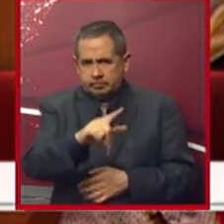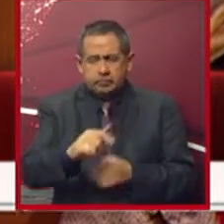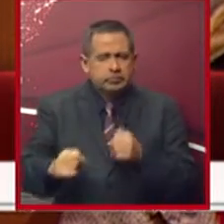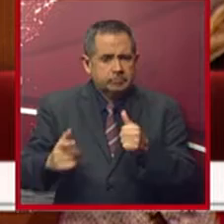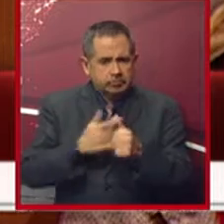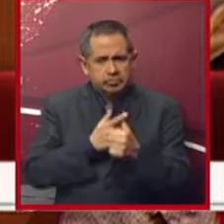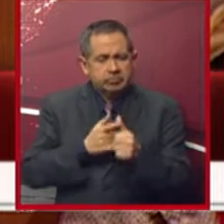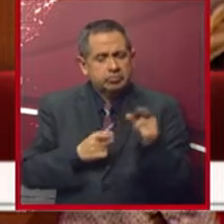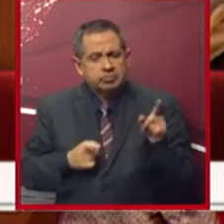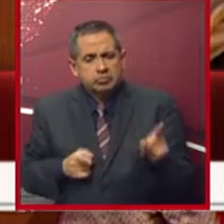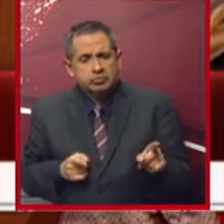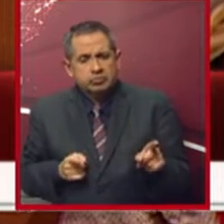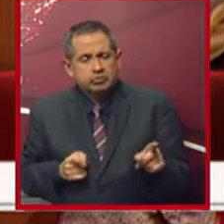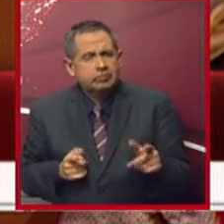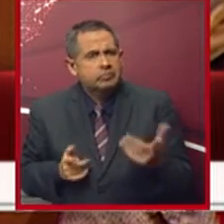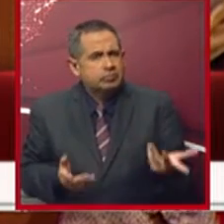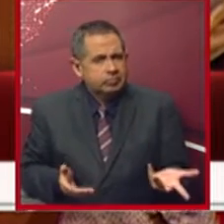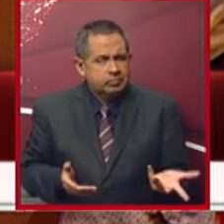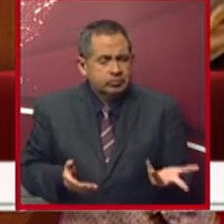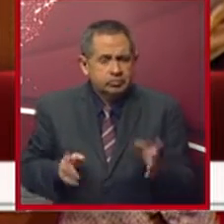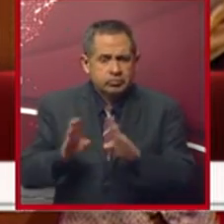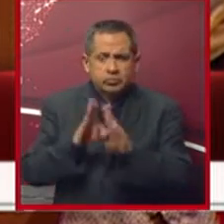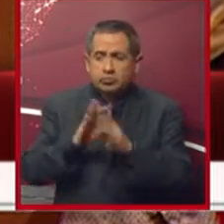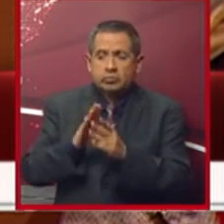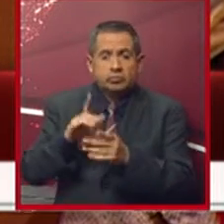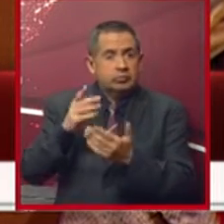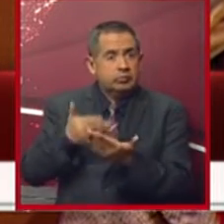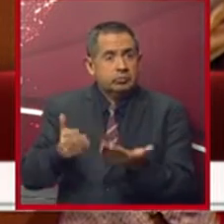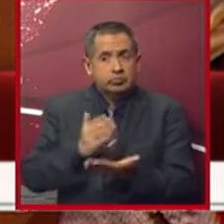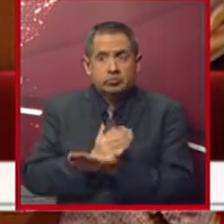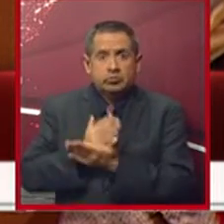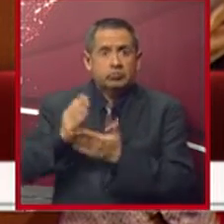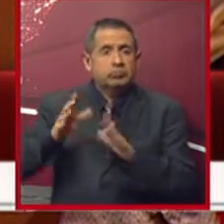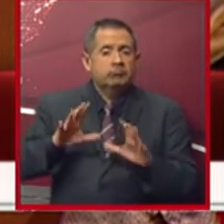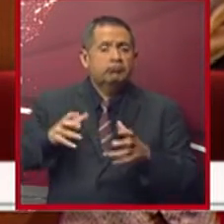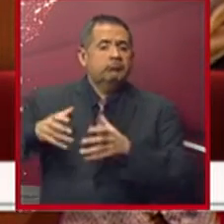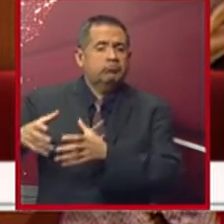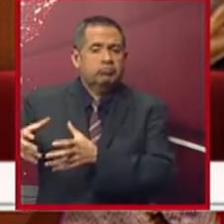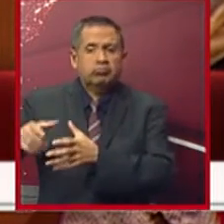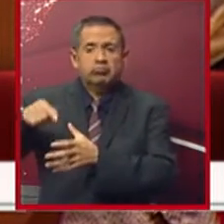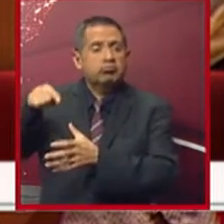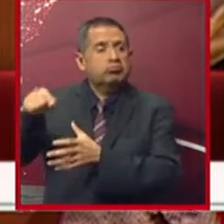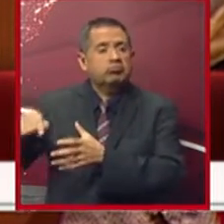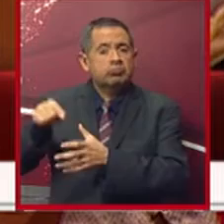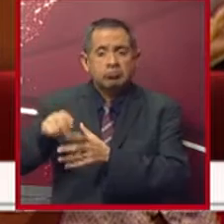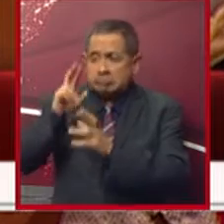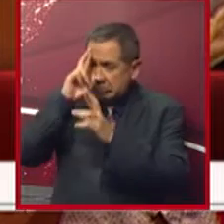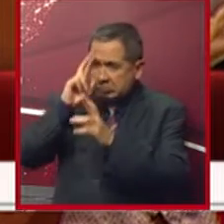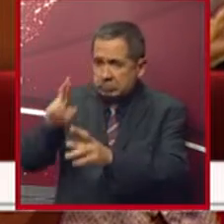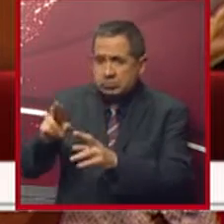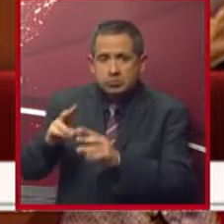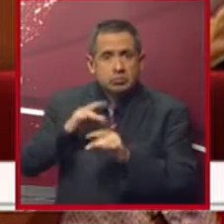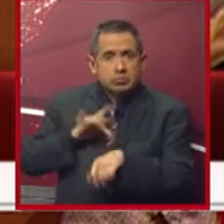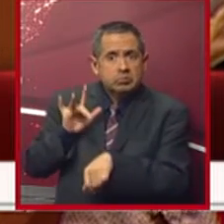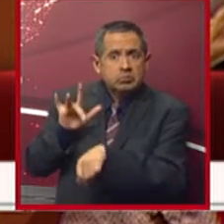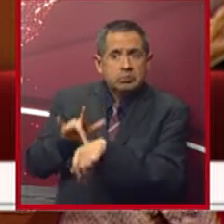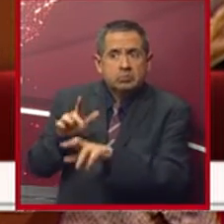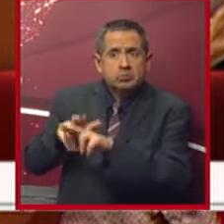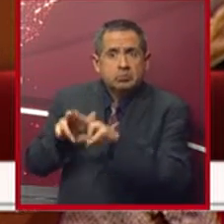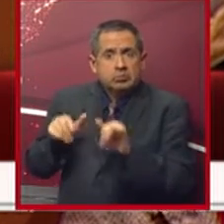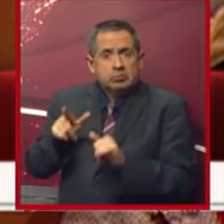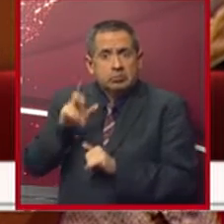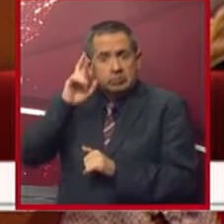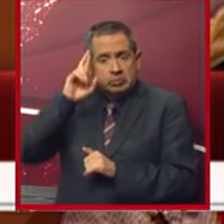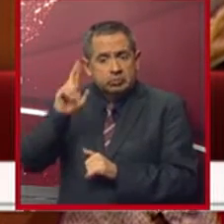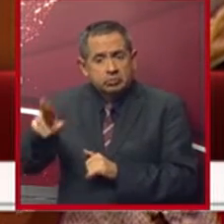Fuerzas Armadas. La extrema autonomía se ve, por ejemplo, en la enorme deferencia que le tienen a las Fuerzas